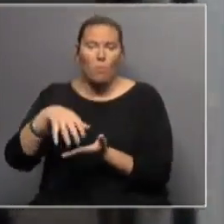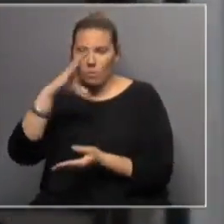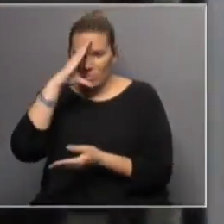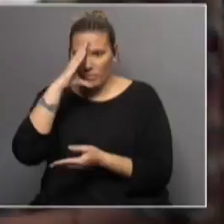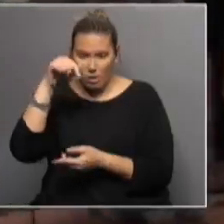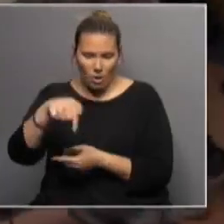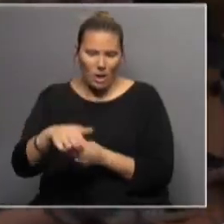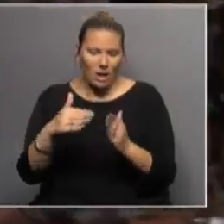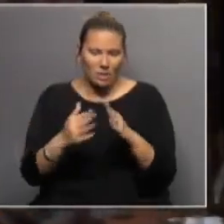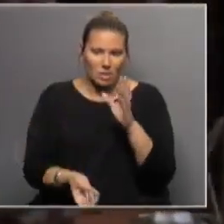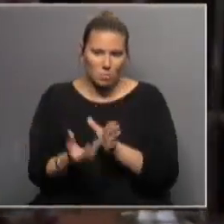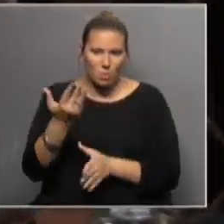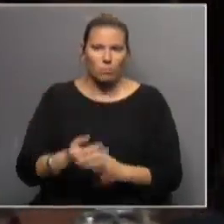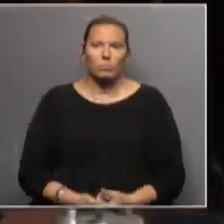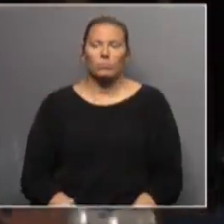mudamos a esta casa.